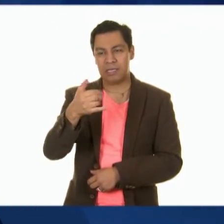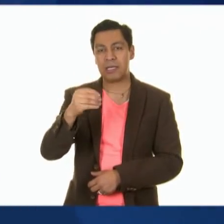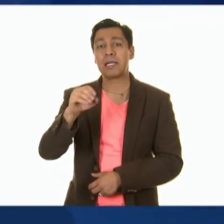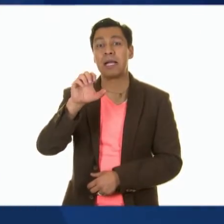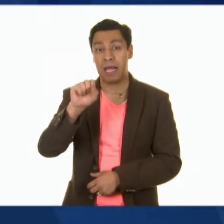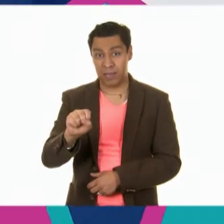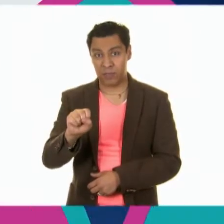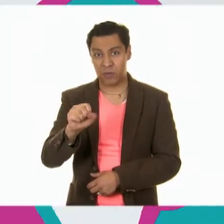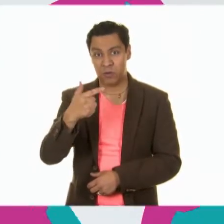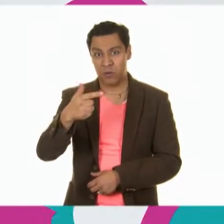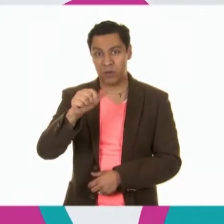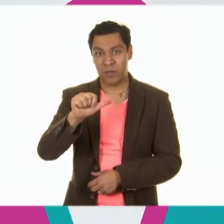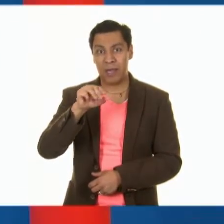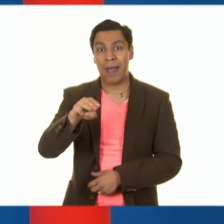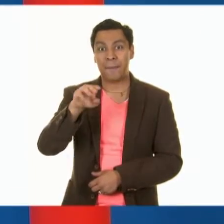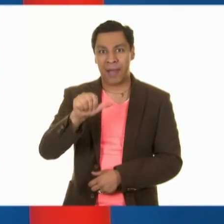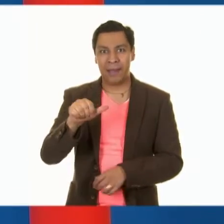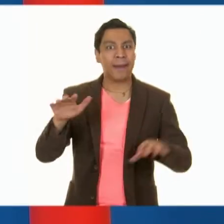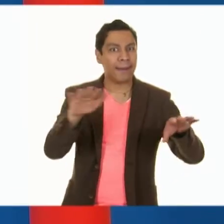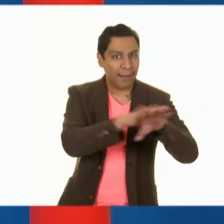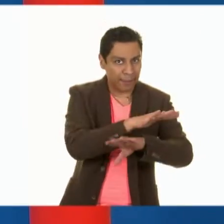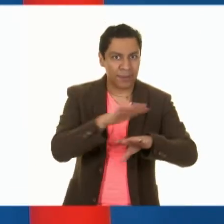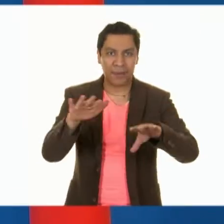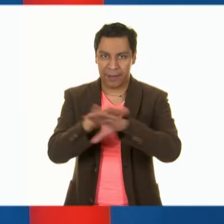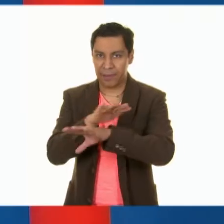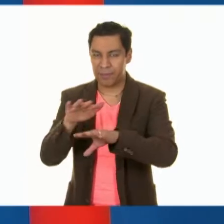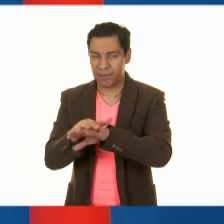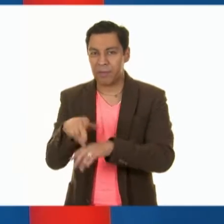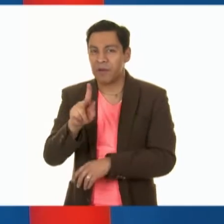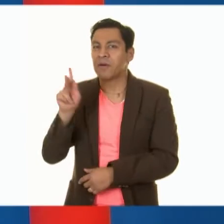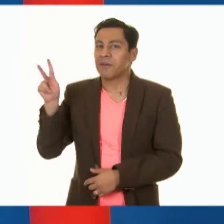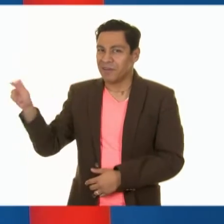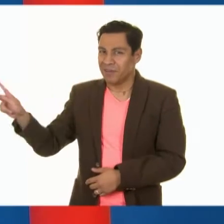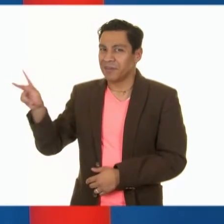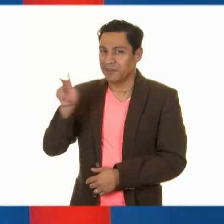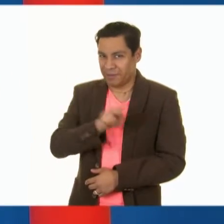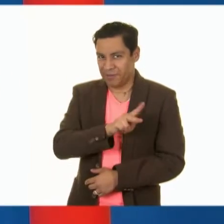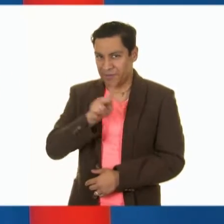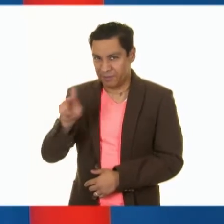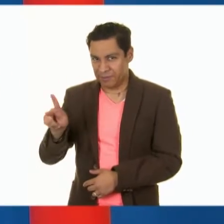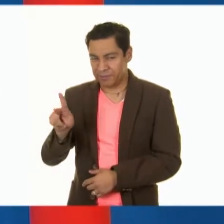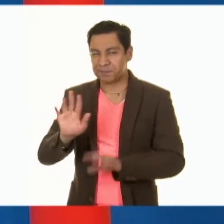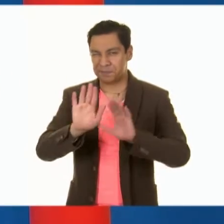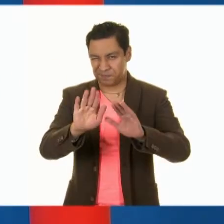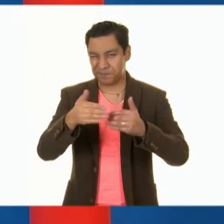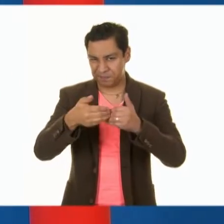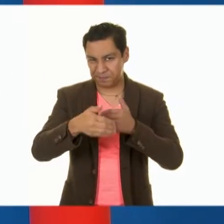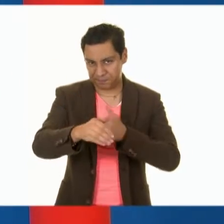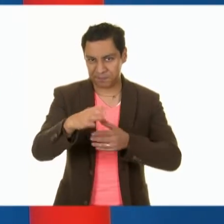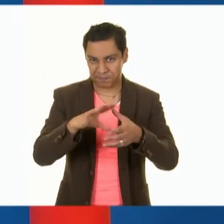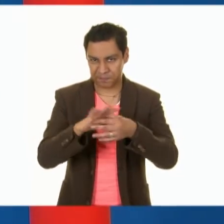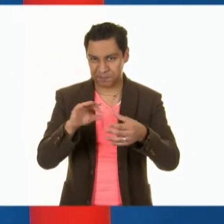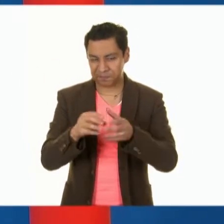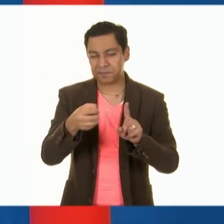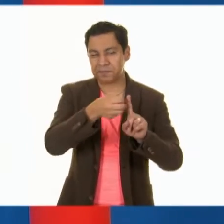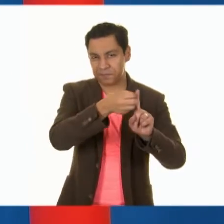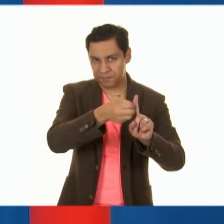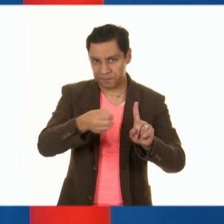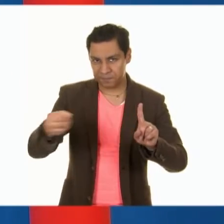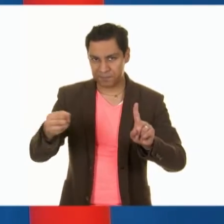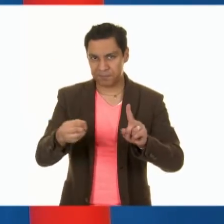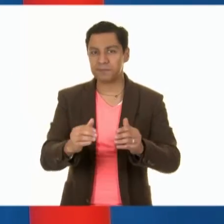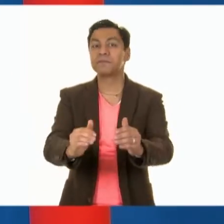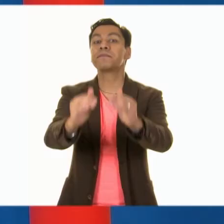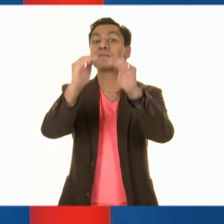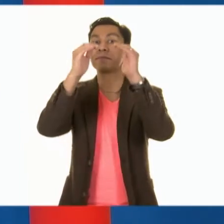ondas distintas. Distintas y similares. Ahora veremos por qué. Analicemos la siguiente imagen, que es